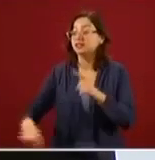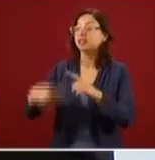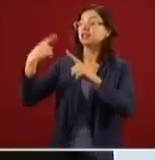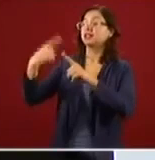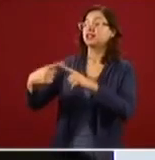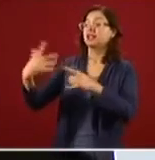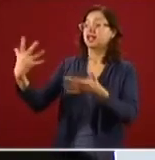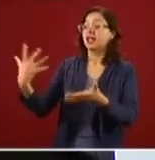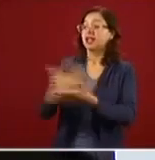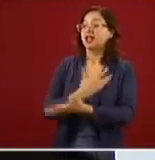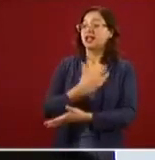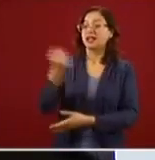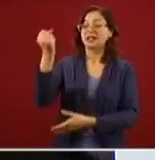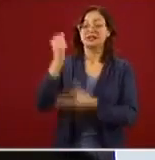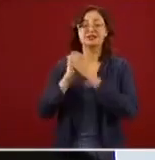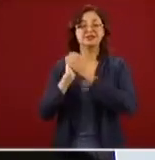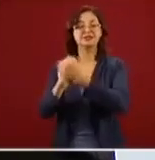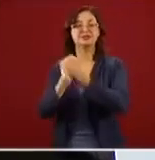la rifa?